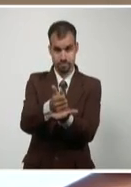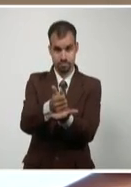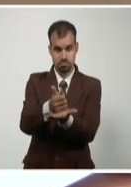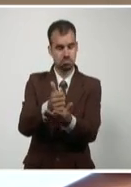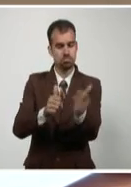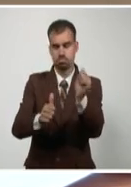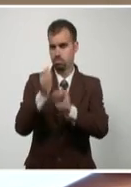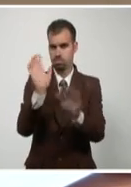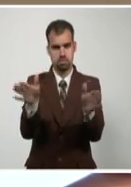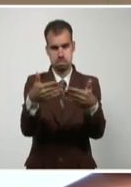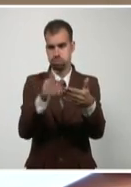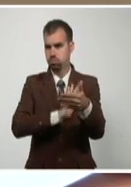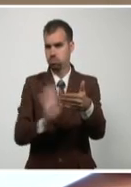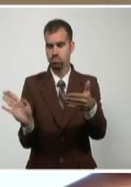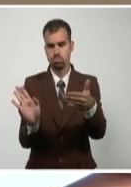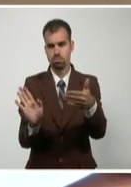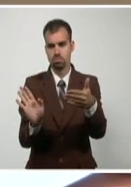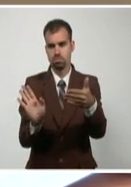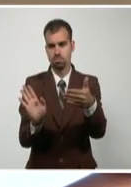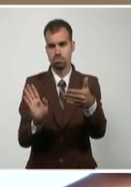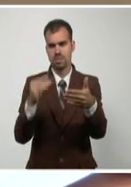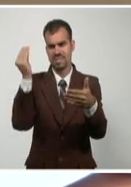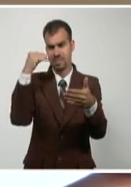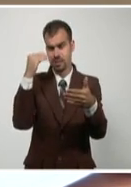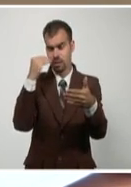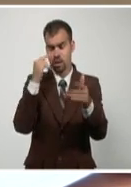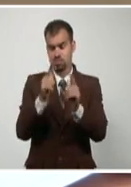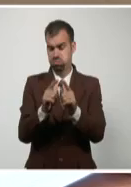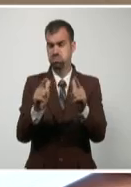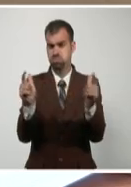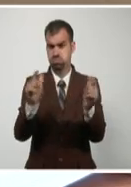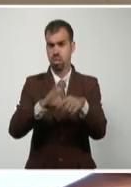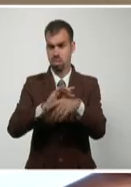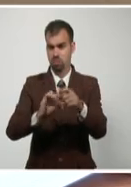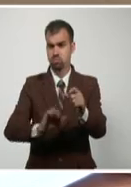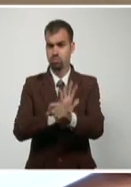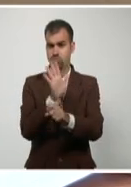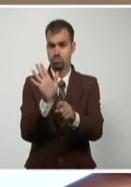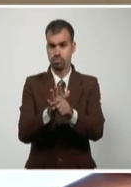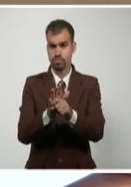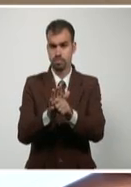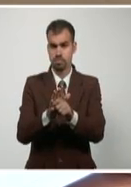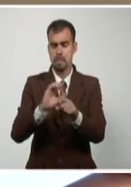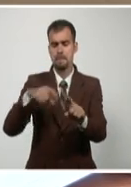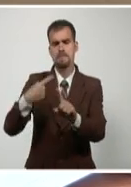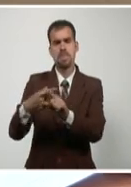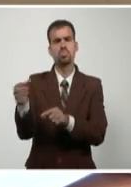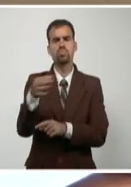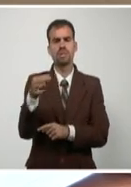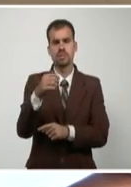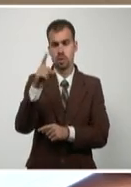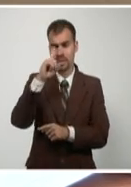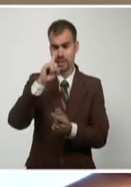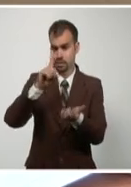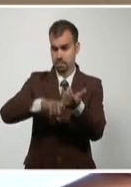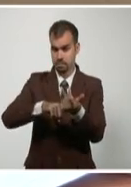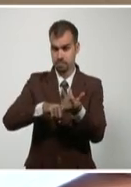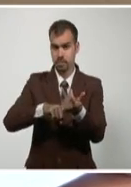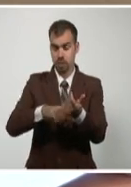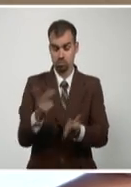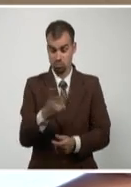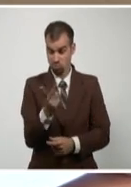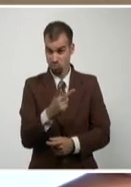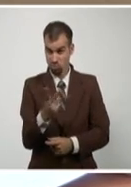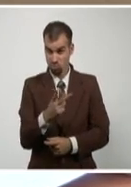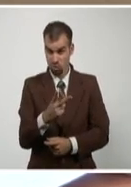tasa de incidencia de 54,2, y Aniceto Pérez, que tiene una tasa de 36,7. Ambos municipios se